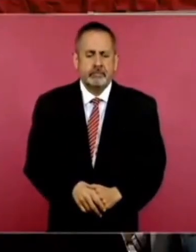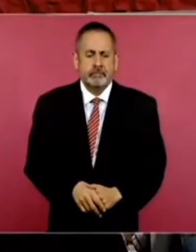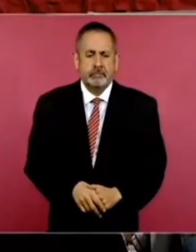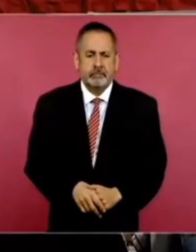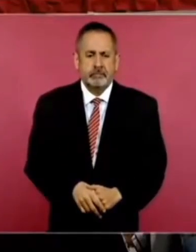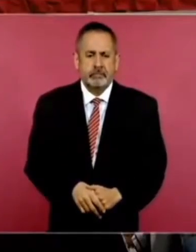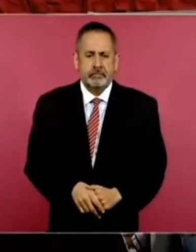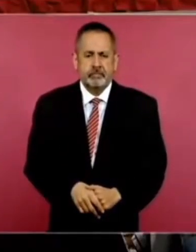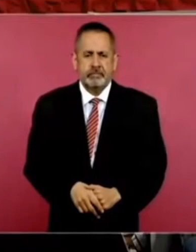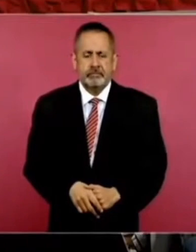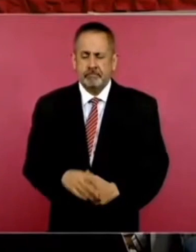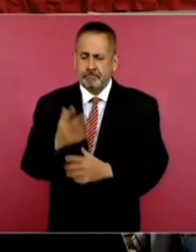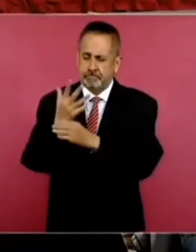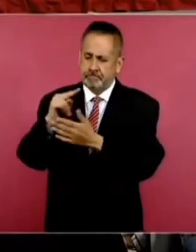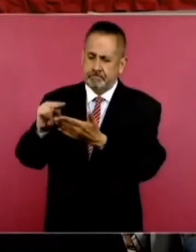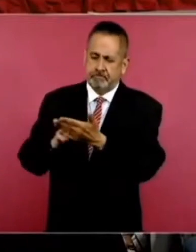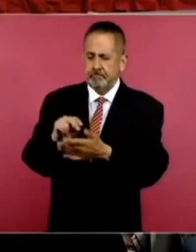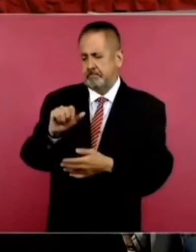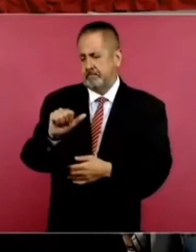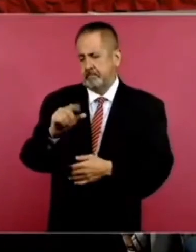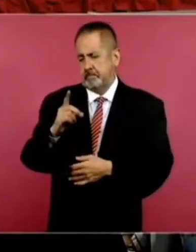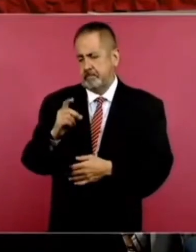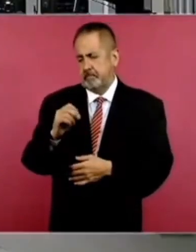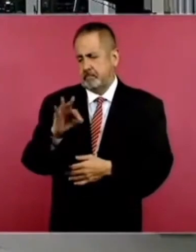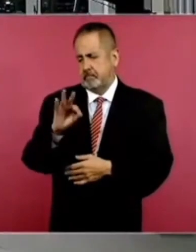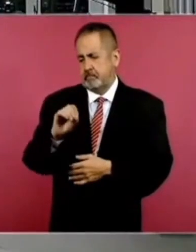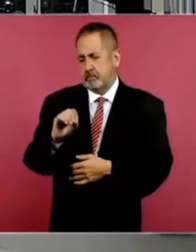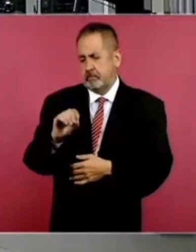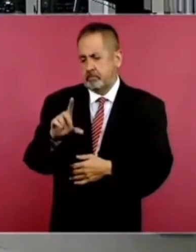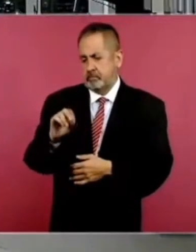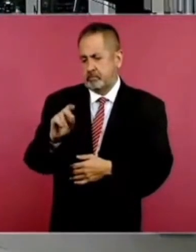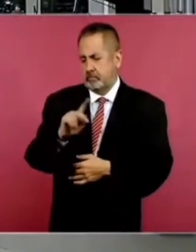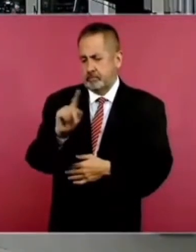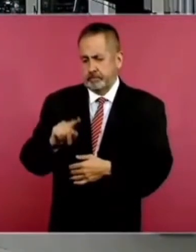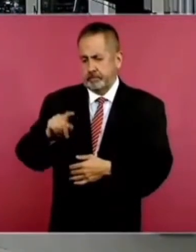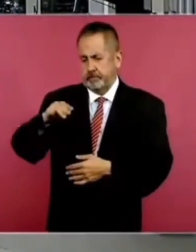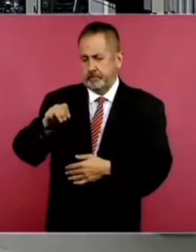Este era don Adolfo López Mateos.